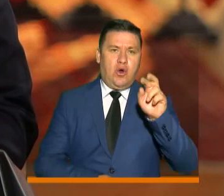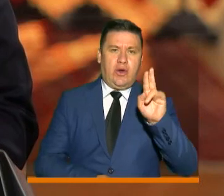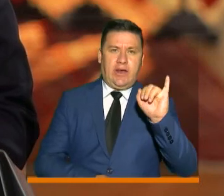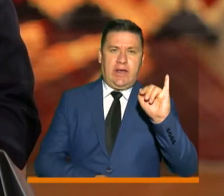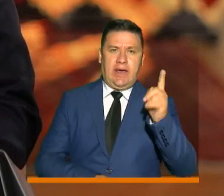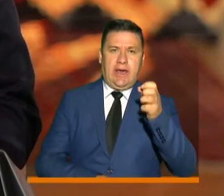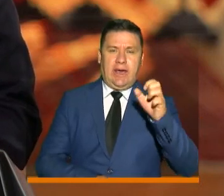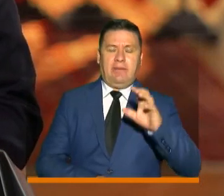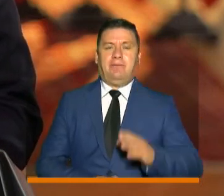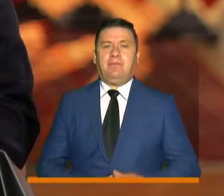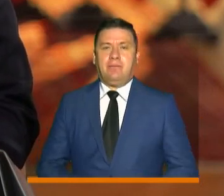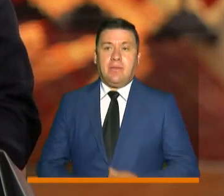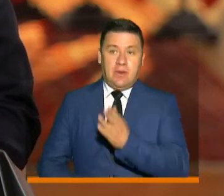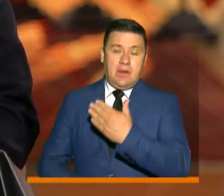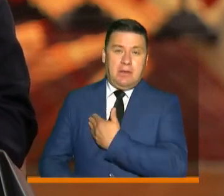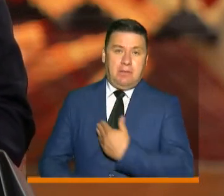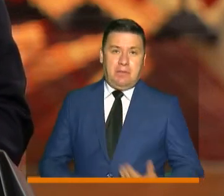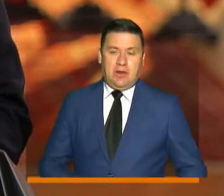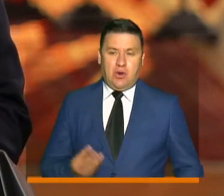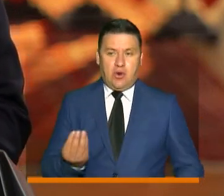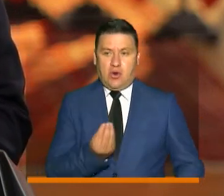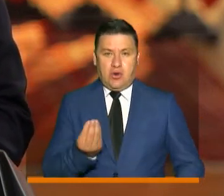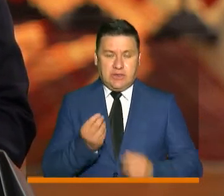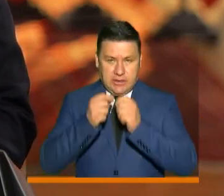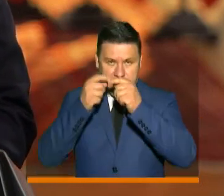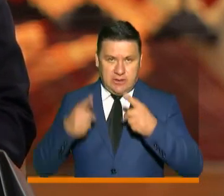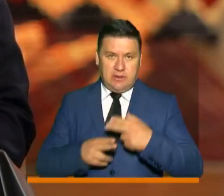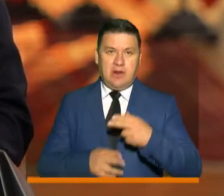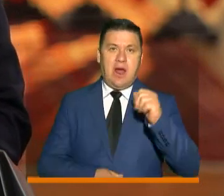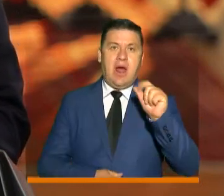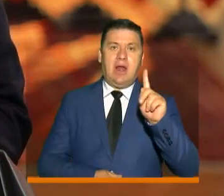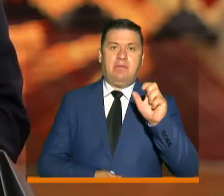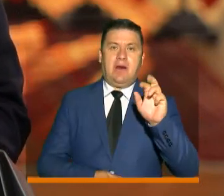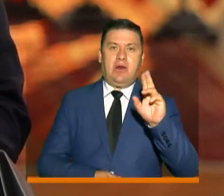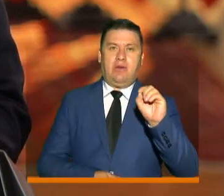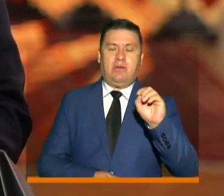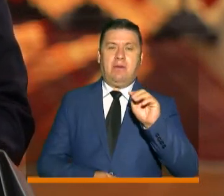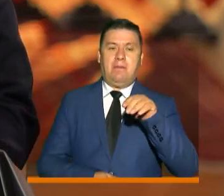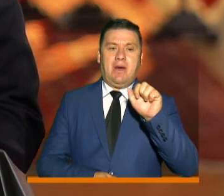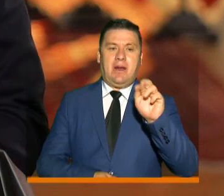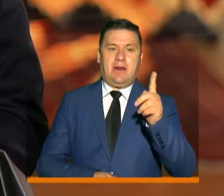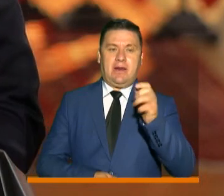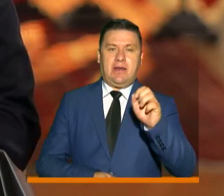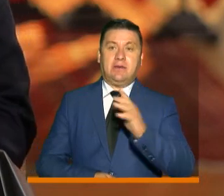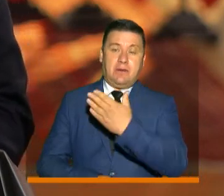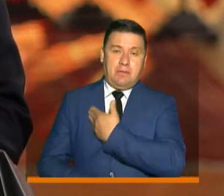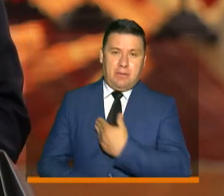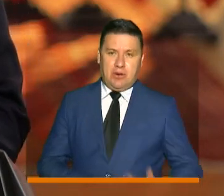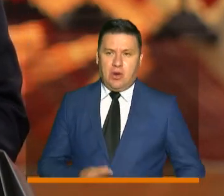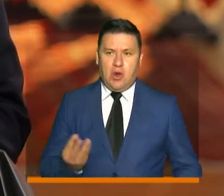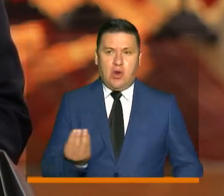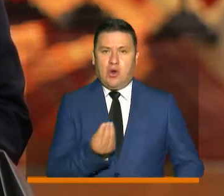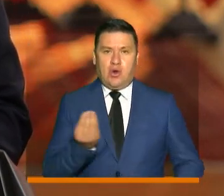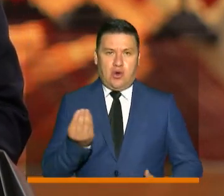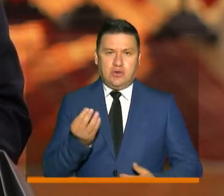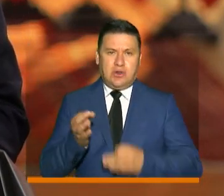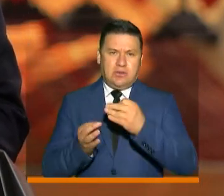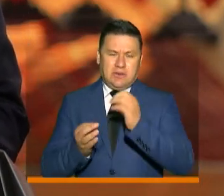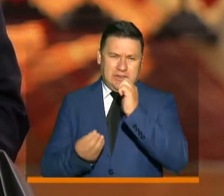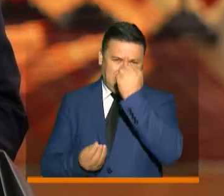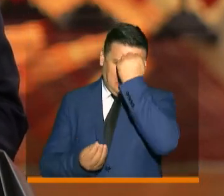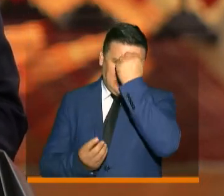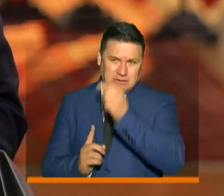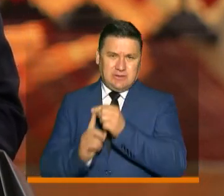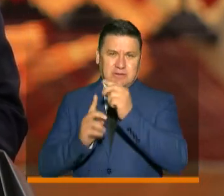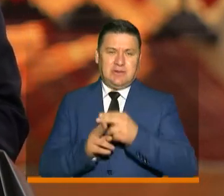quirós señor presidente del consejo de estado al varón amen vargas señor presidente del consejo superior de la judicatura